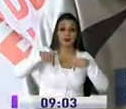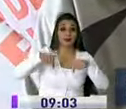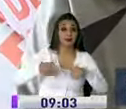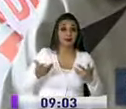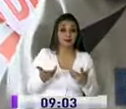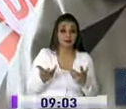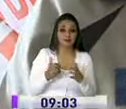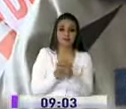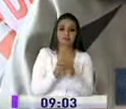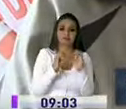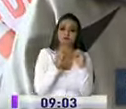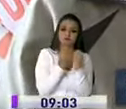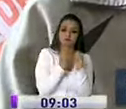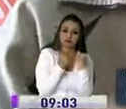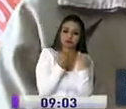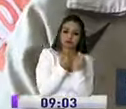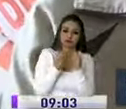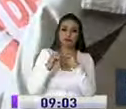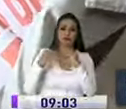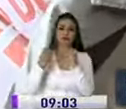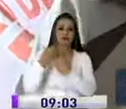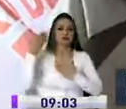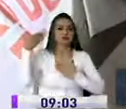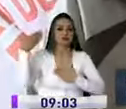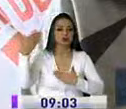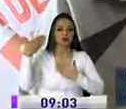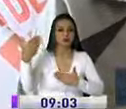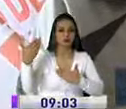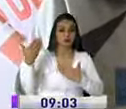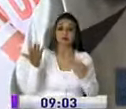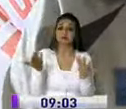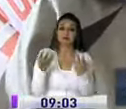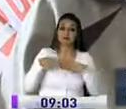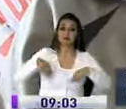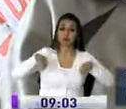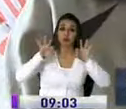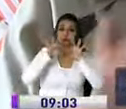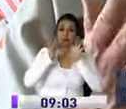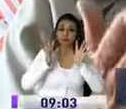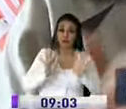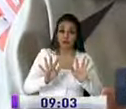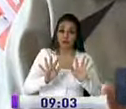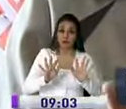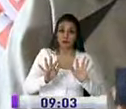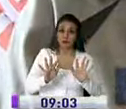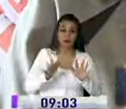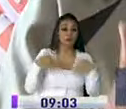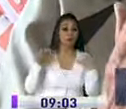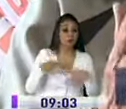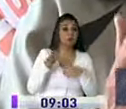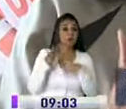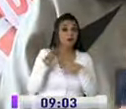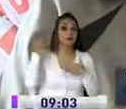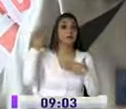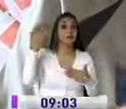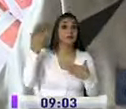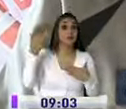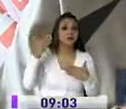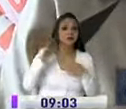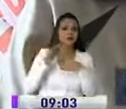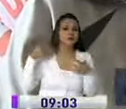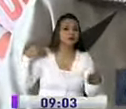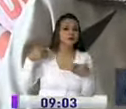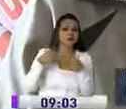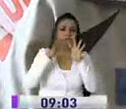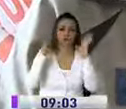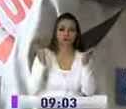encontramos organizaciones sociales, organizaciones políticas, porque consideramos que este es un hecho político de gran trascendencia en el